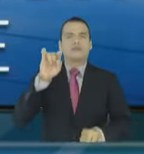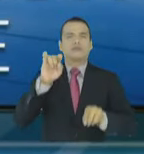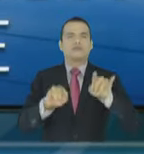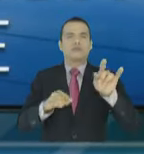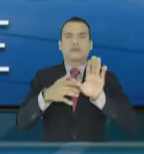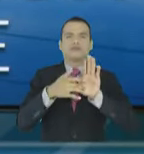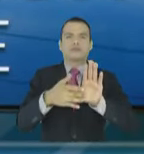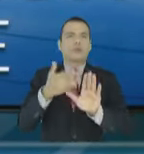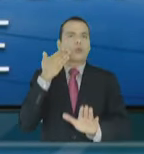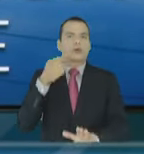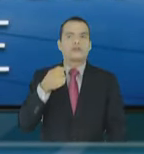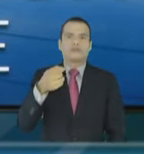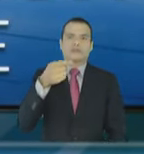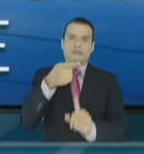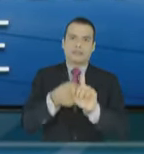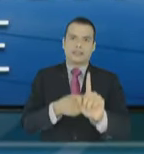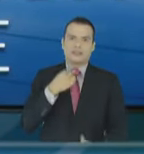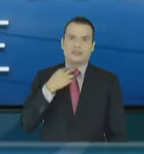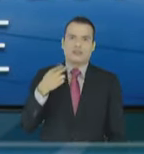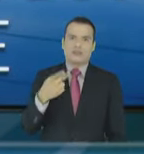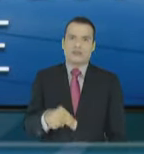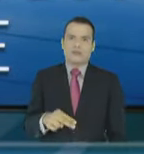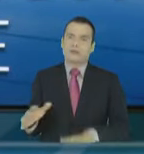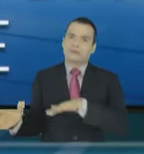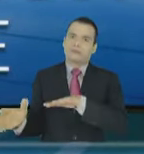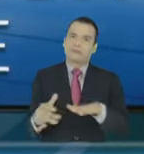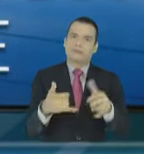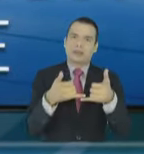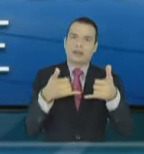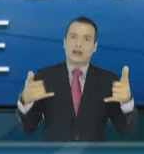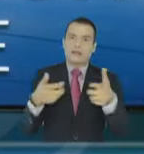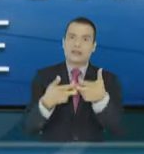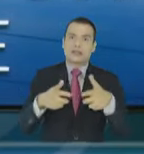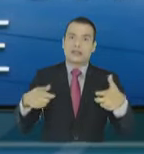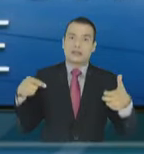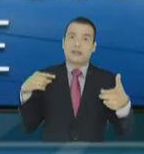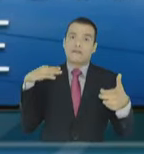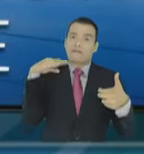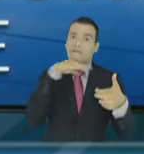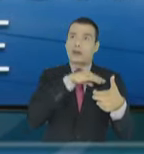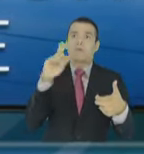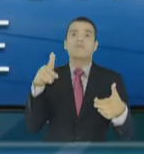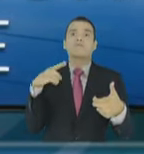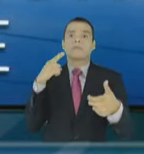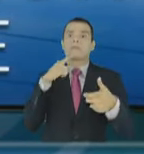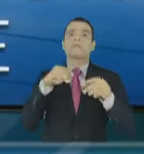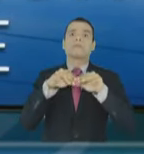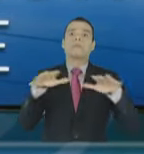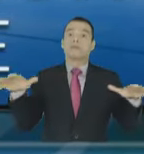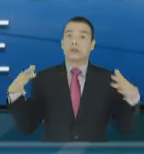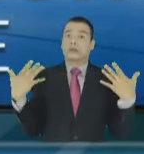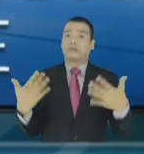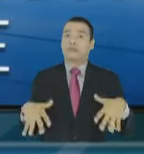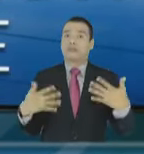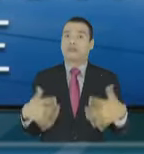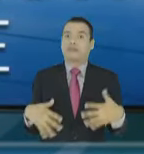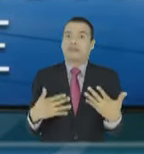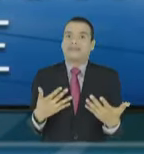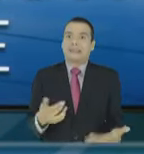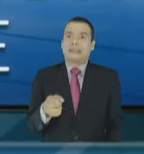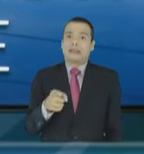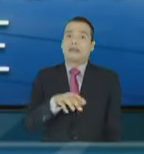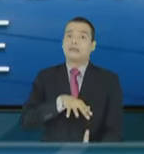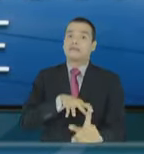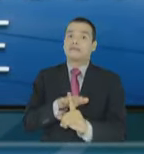y la falsificación de cables eléctricos es una grave problemática que va en aumento la preocupación radica en los problemas de seguridad para los